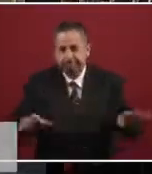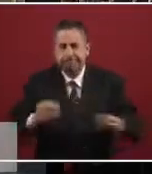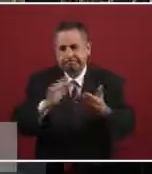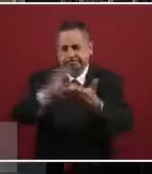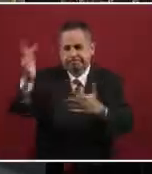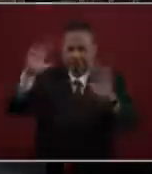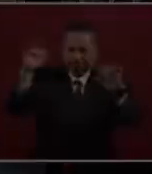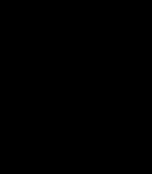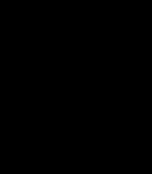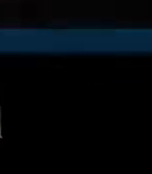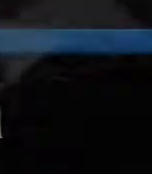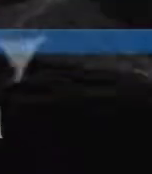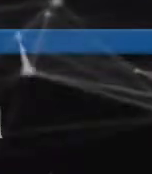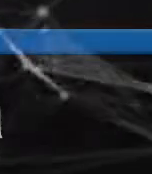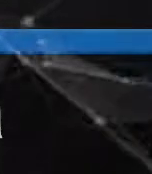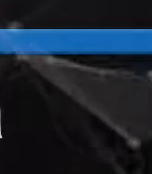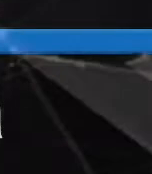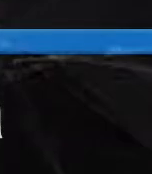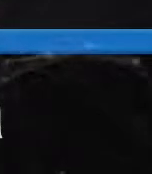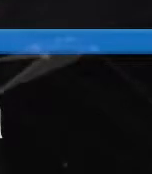muchas gracias.